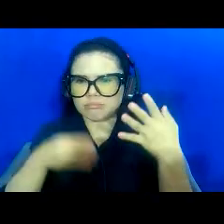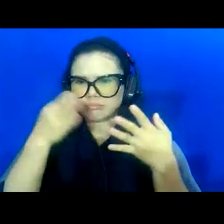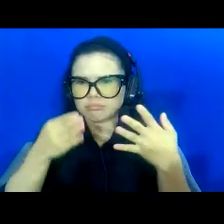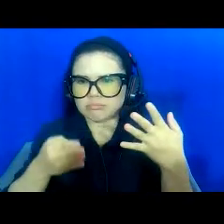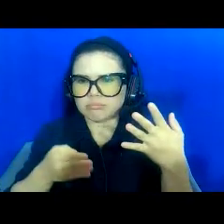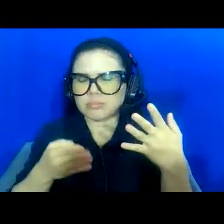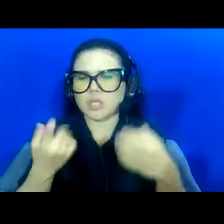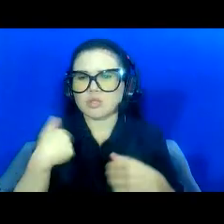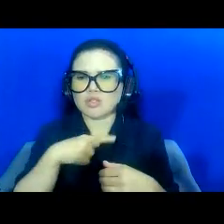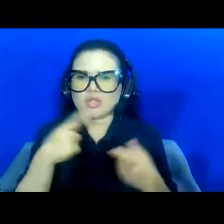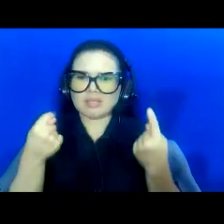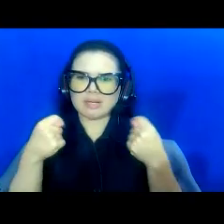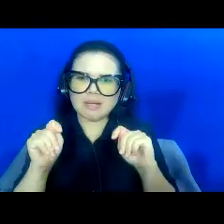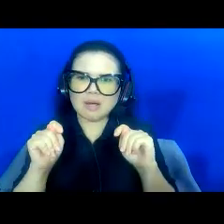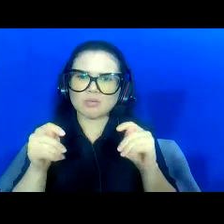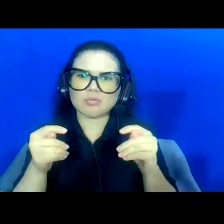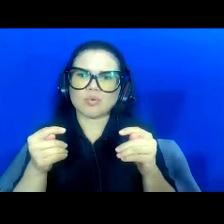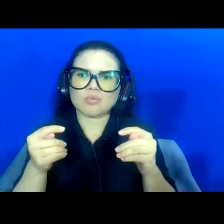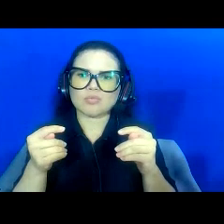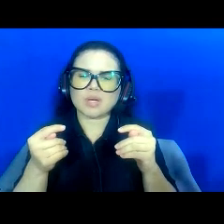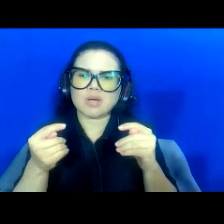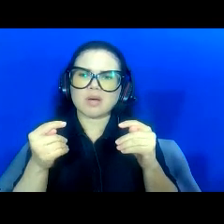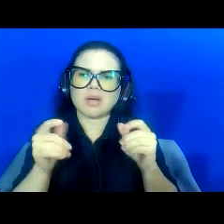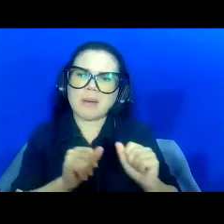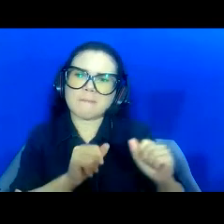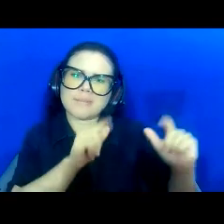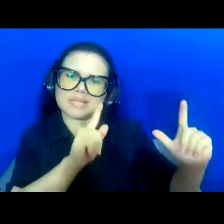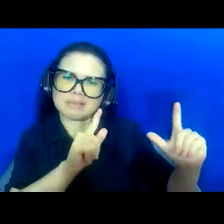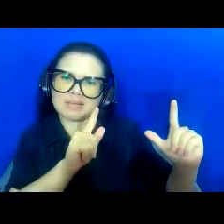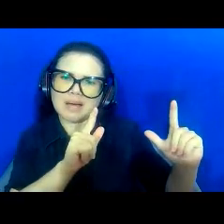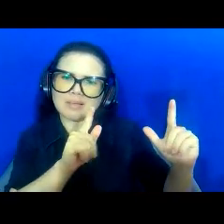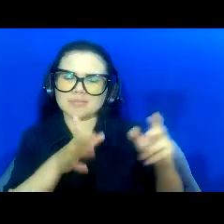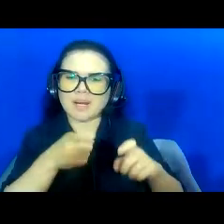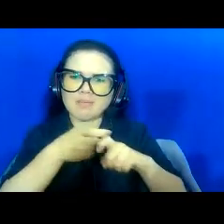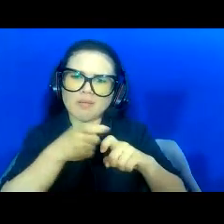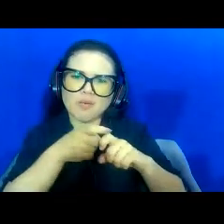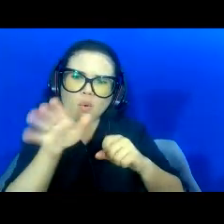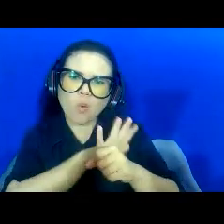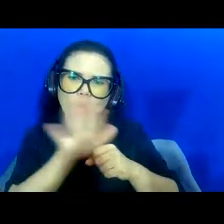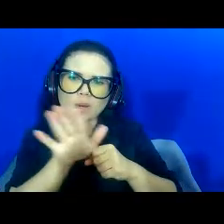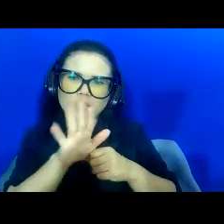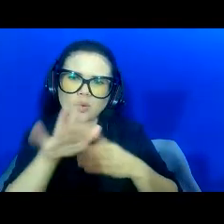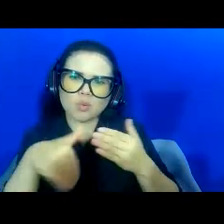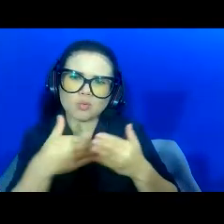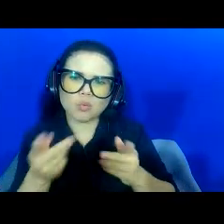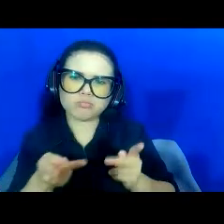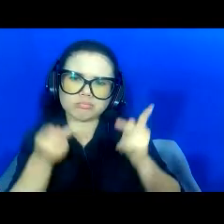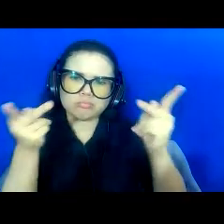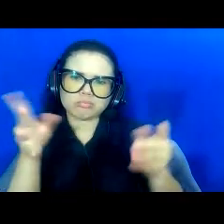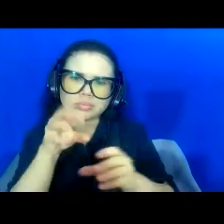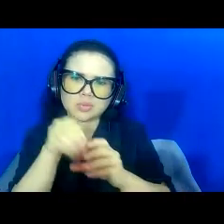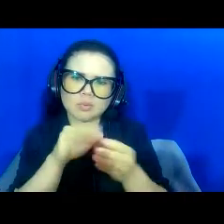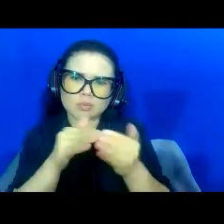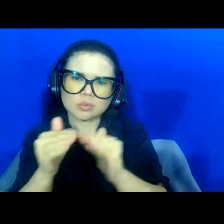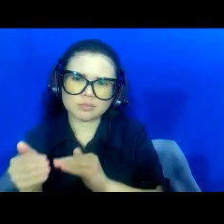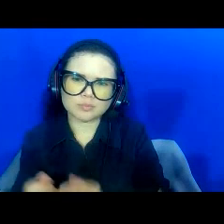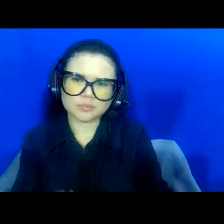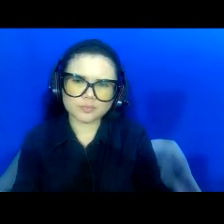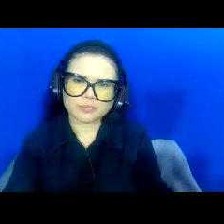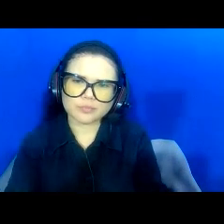tratando de presentar el impacto completo de estas propuestas en estos municipios. Y también, ¿verdad?,